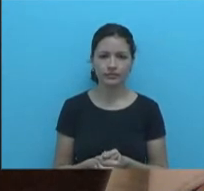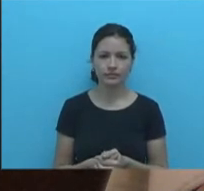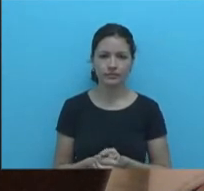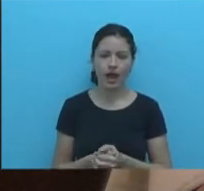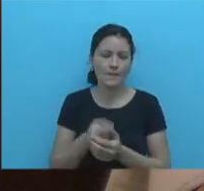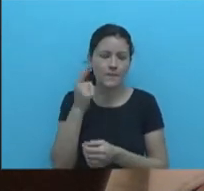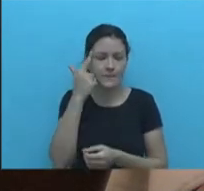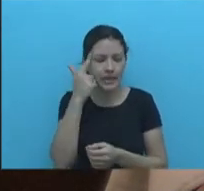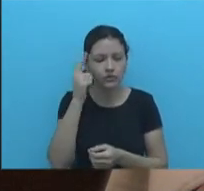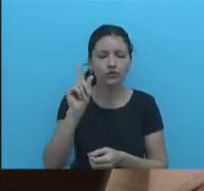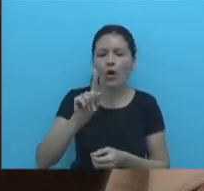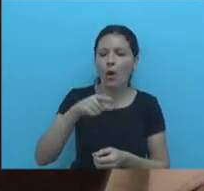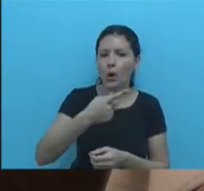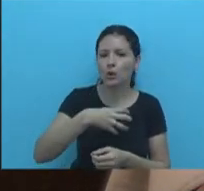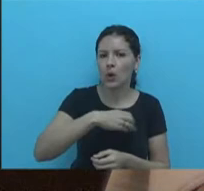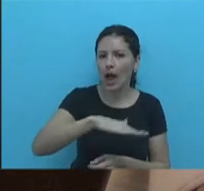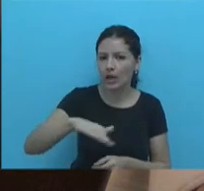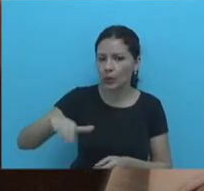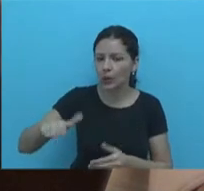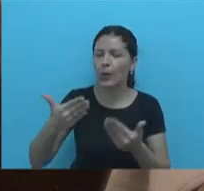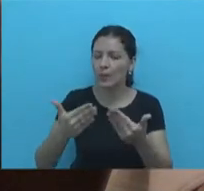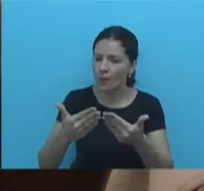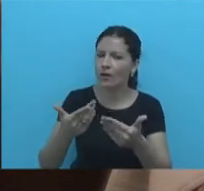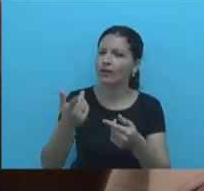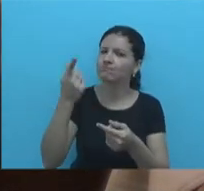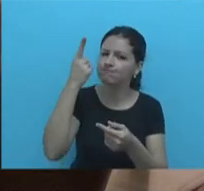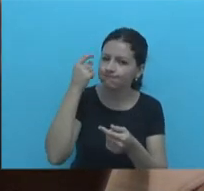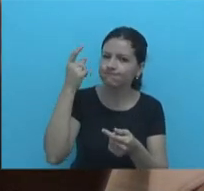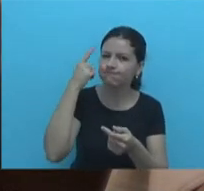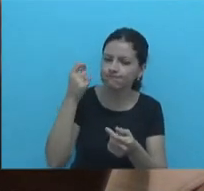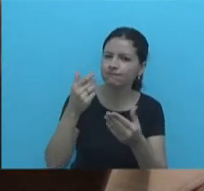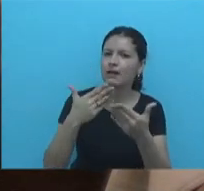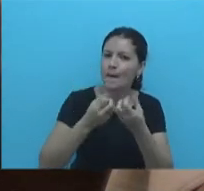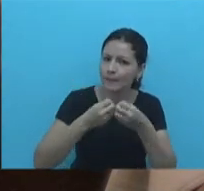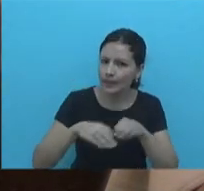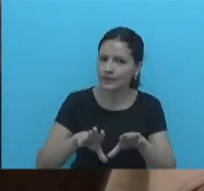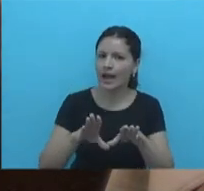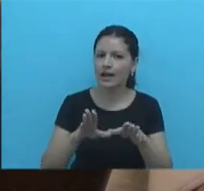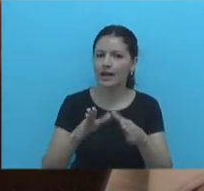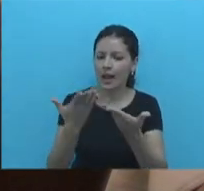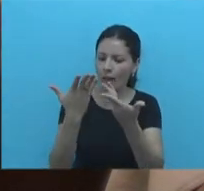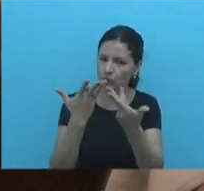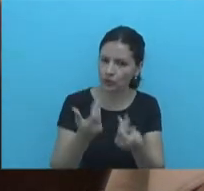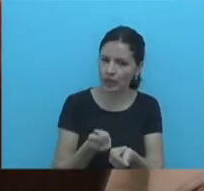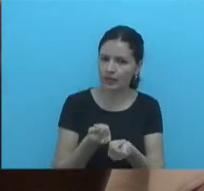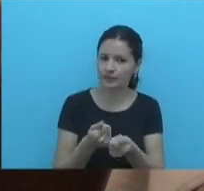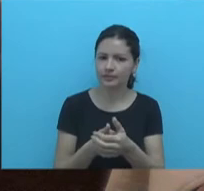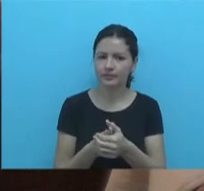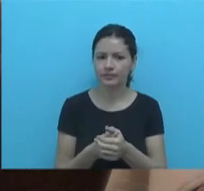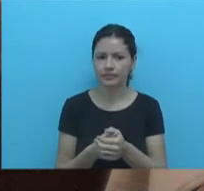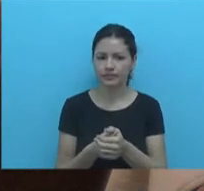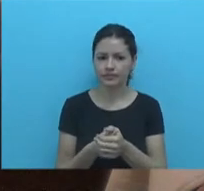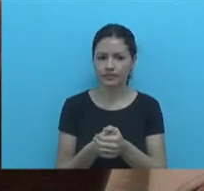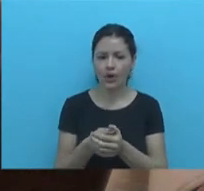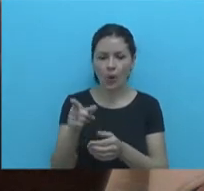beneficiarse a este proyecto. Porque sería, es como que usted le da los beneficios